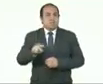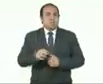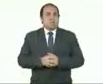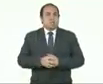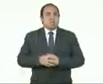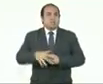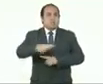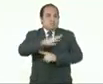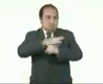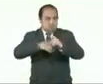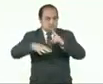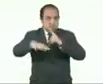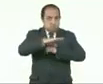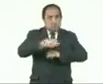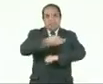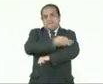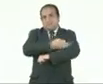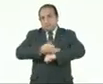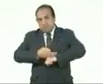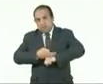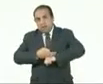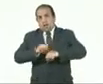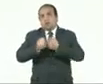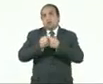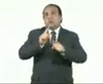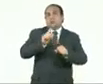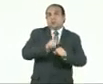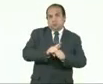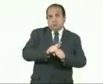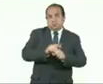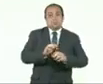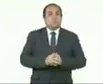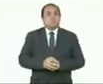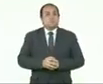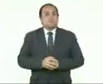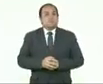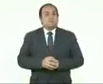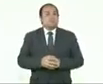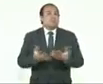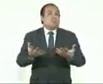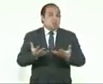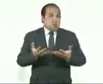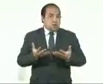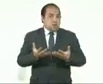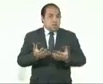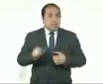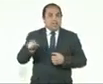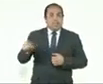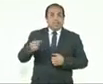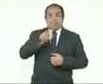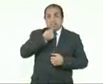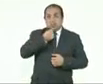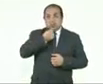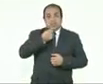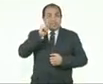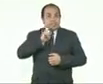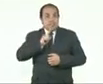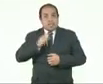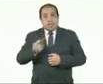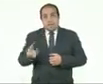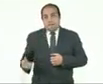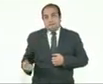circunstancias, tanto familiares como sociales, que provocan que un niño o una niña desde